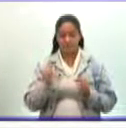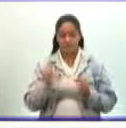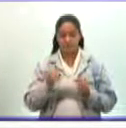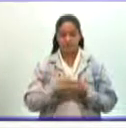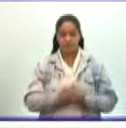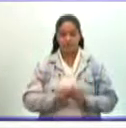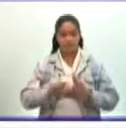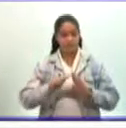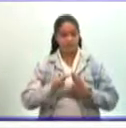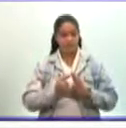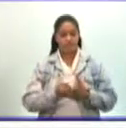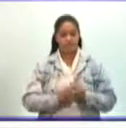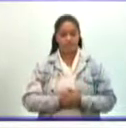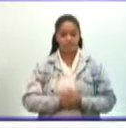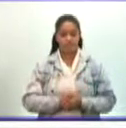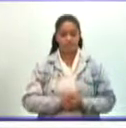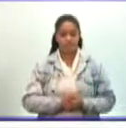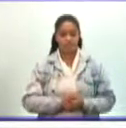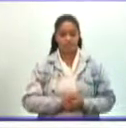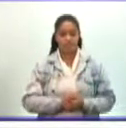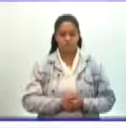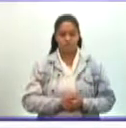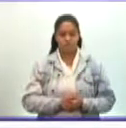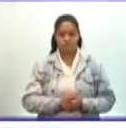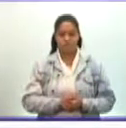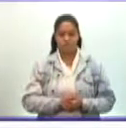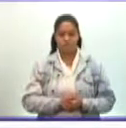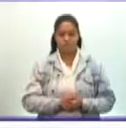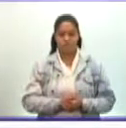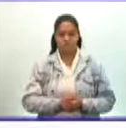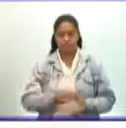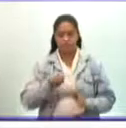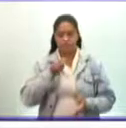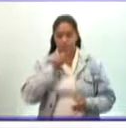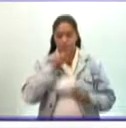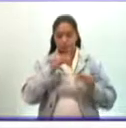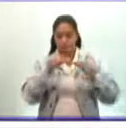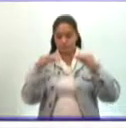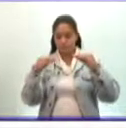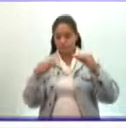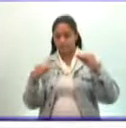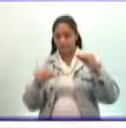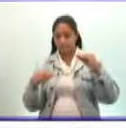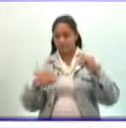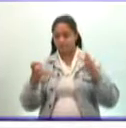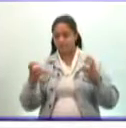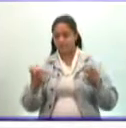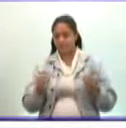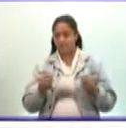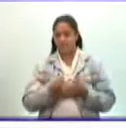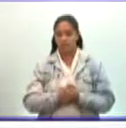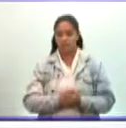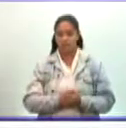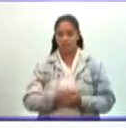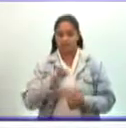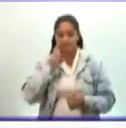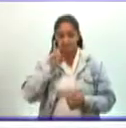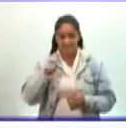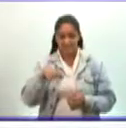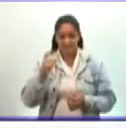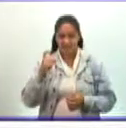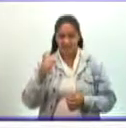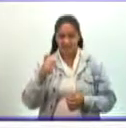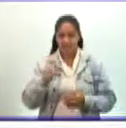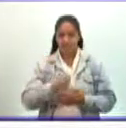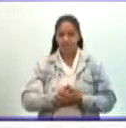producto de los extremos es igual al producto de los medios, para luego despejar, calcular y hallar el valor